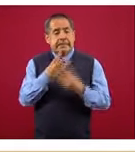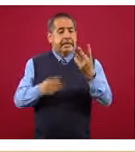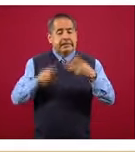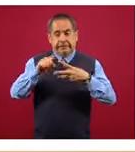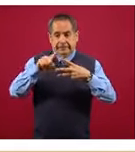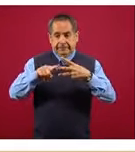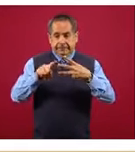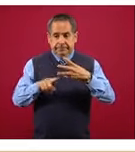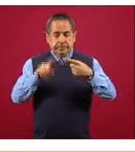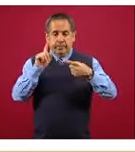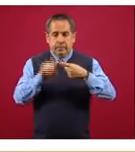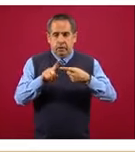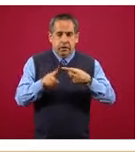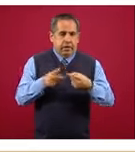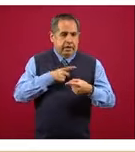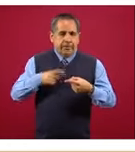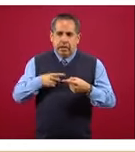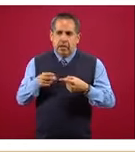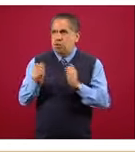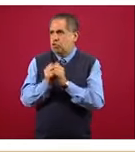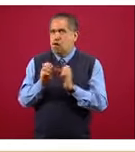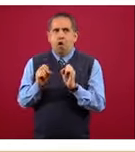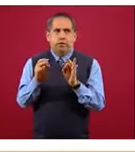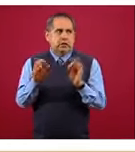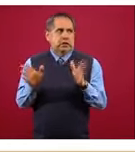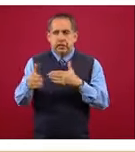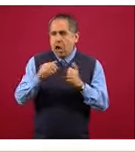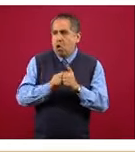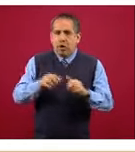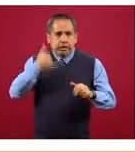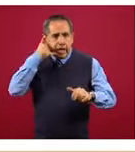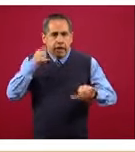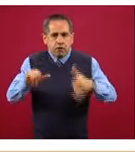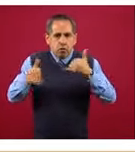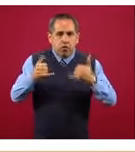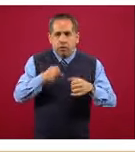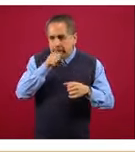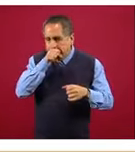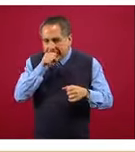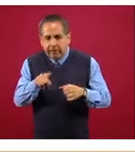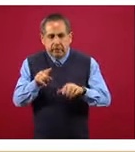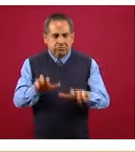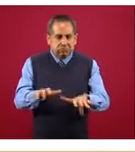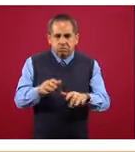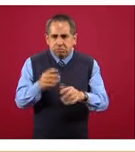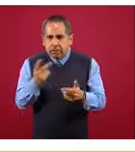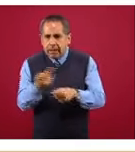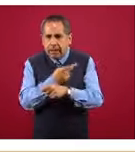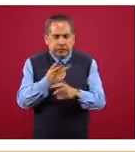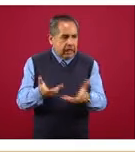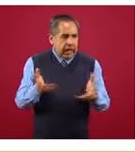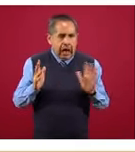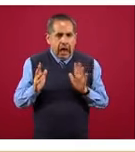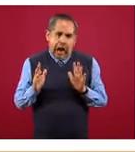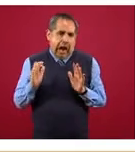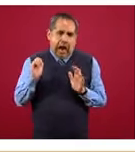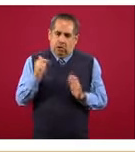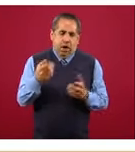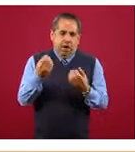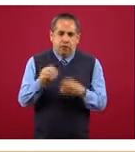una estructura física. O sea, debemos tener una oficina donde tengamos los teléfonos, donde tengamos la vista de qué tenemos, es